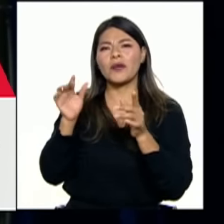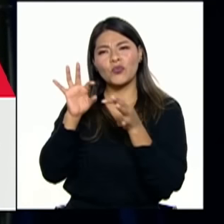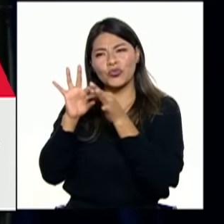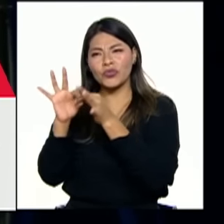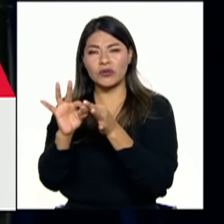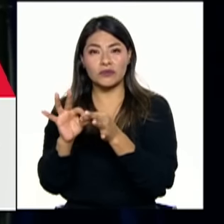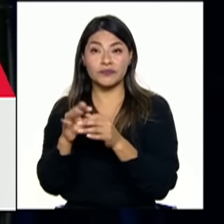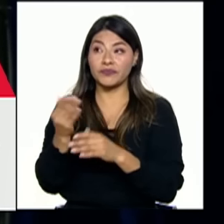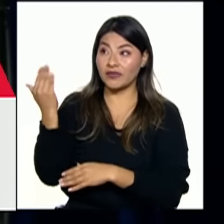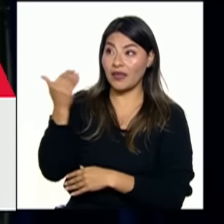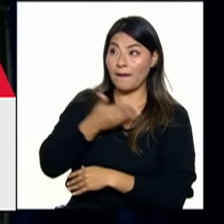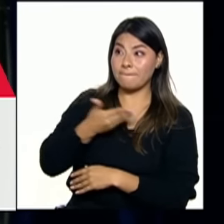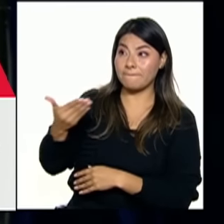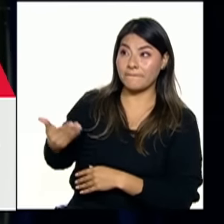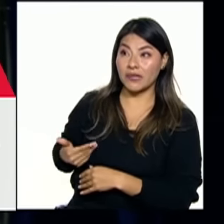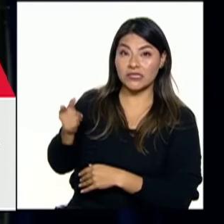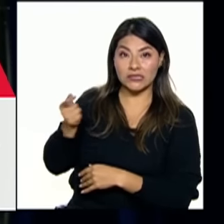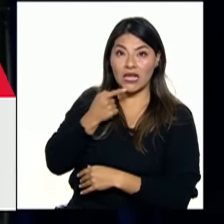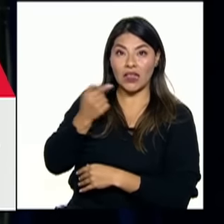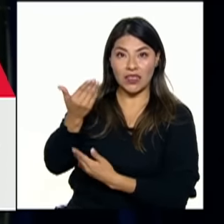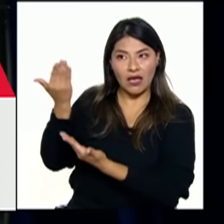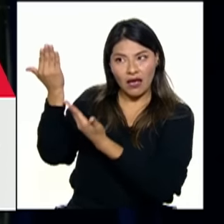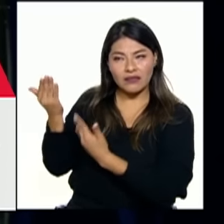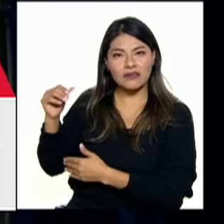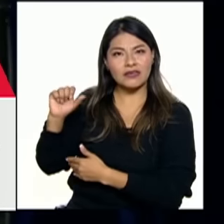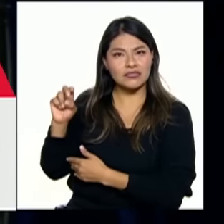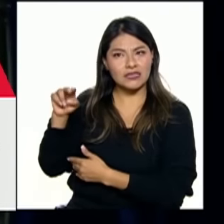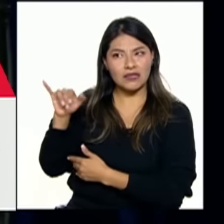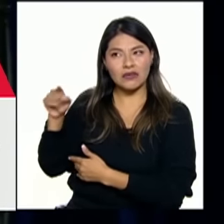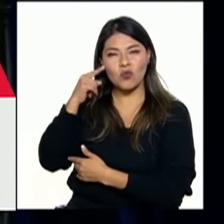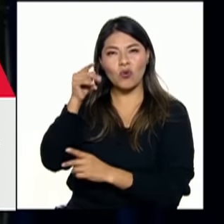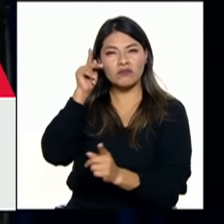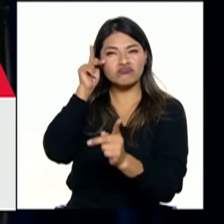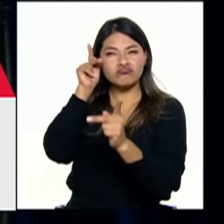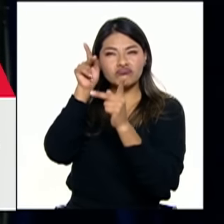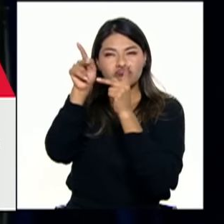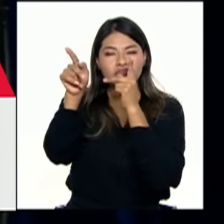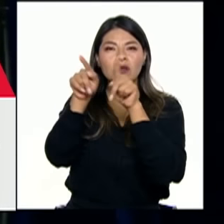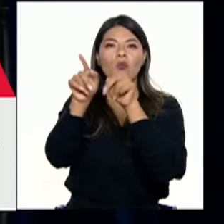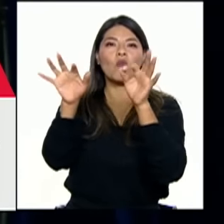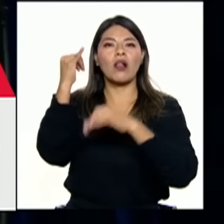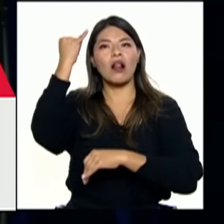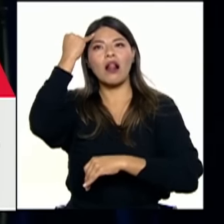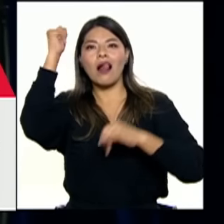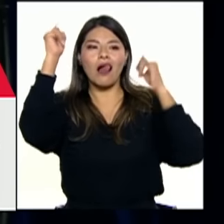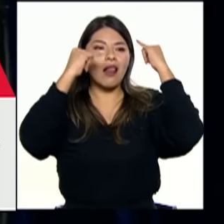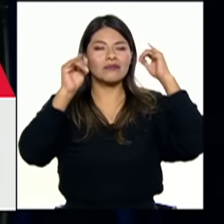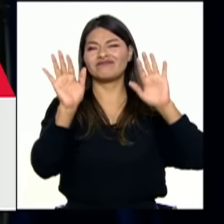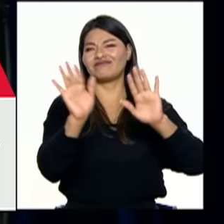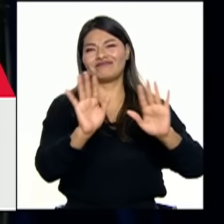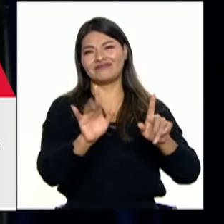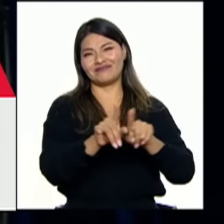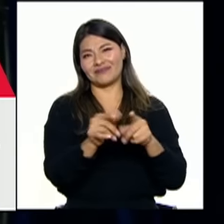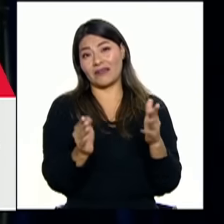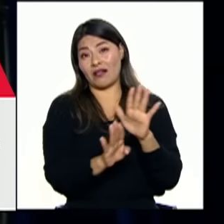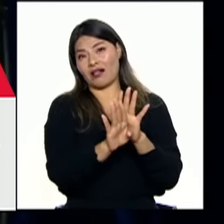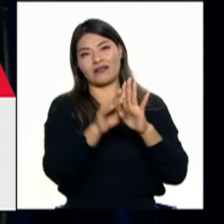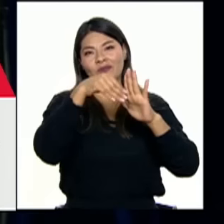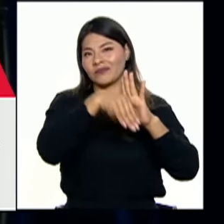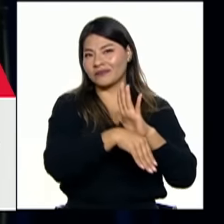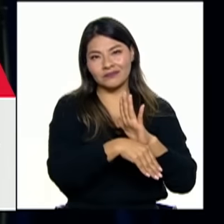el presidente electo de la Cámara Nacional de Industria, sin esa mirada ideológica, porque de ideología no crece ningún